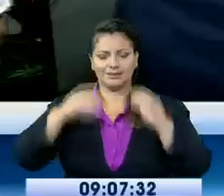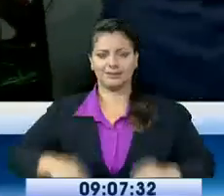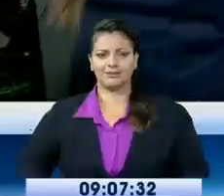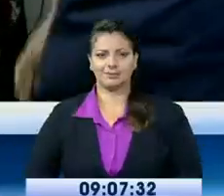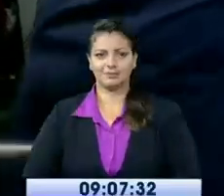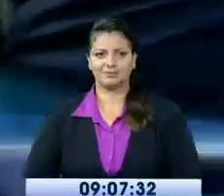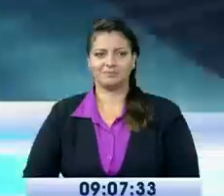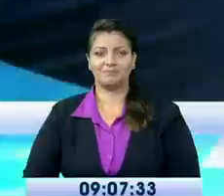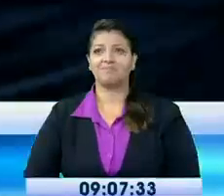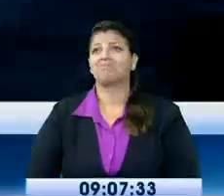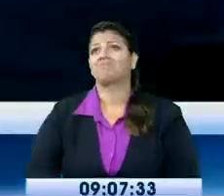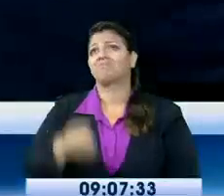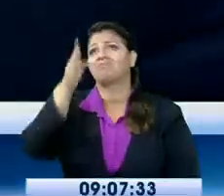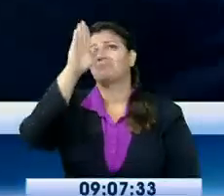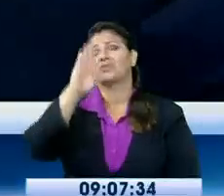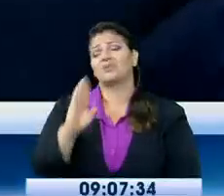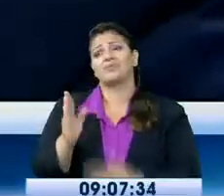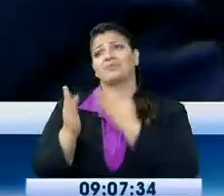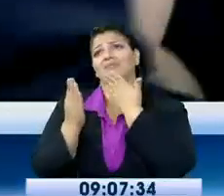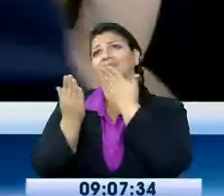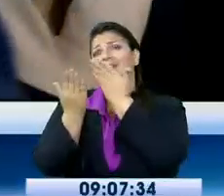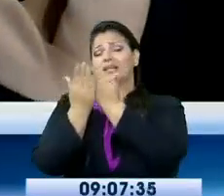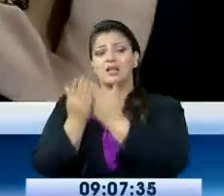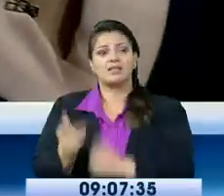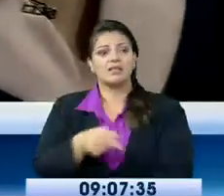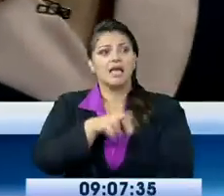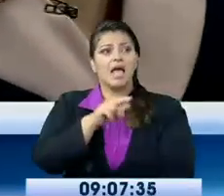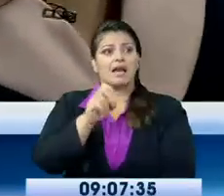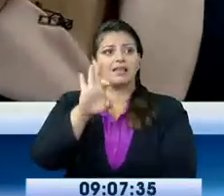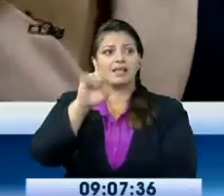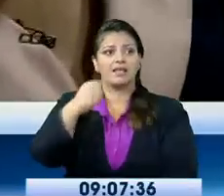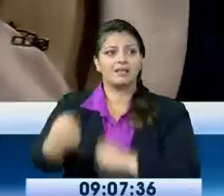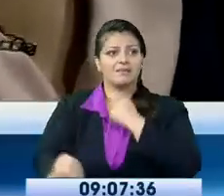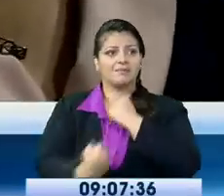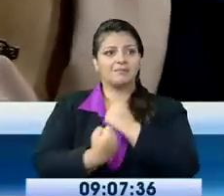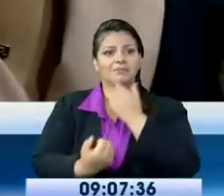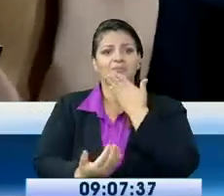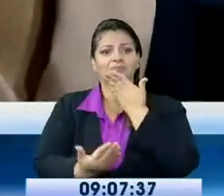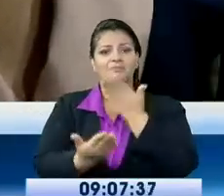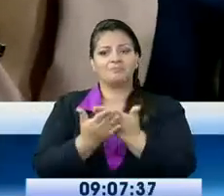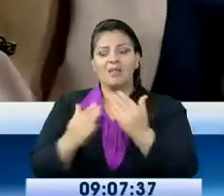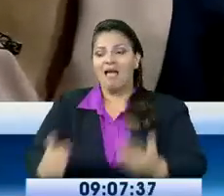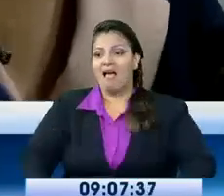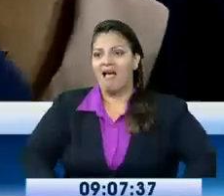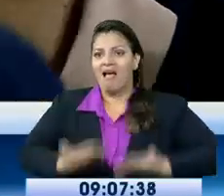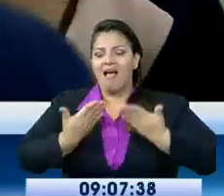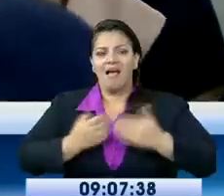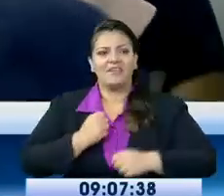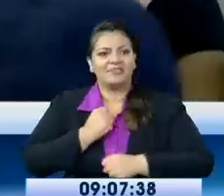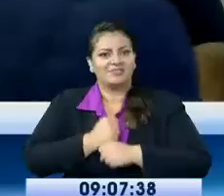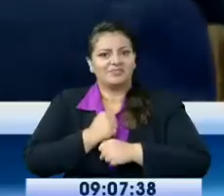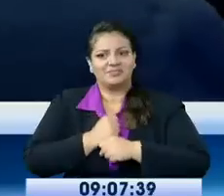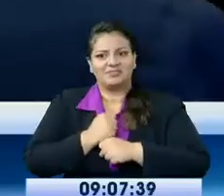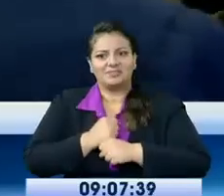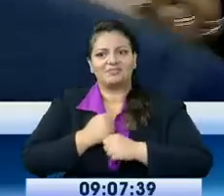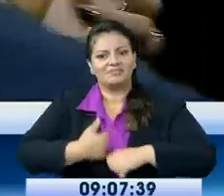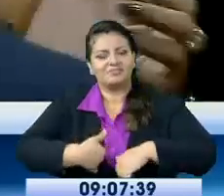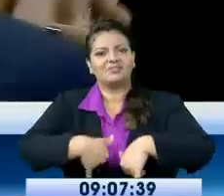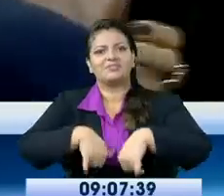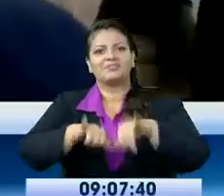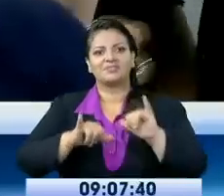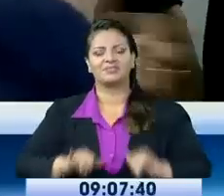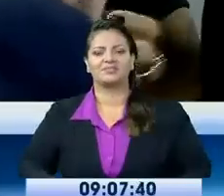Gracias a Dios, gracias a RTS por todo el apoyo que nos ha dado nosotros para seguir adelante. Veo la...